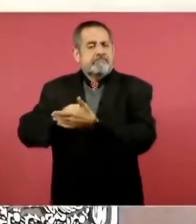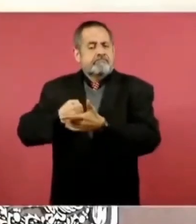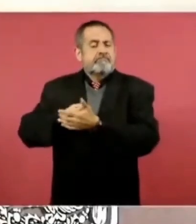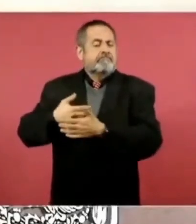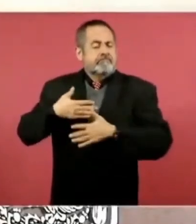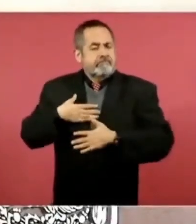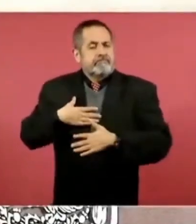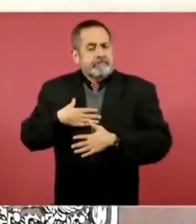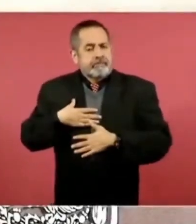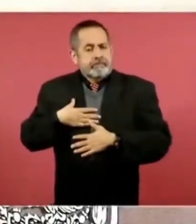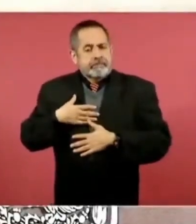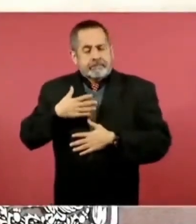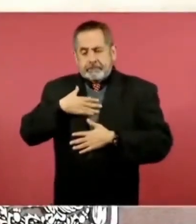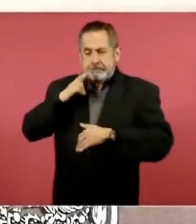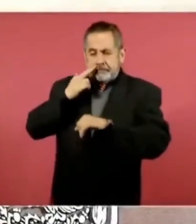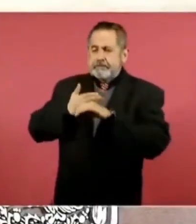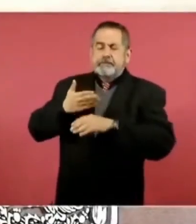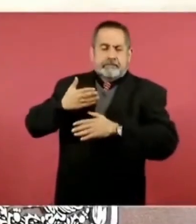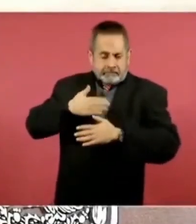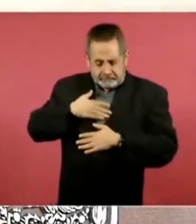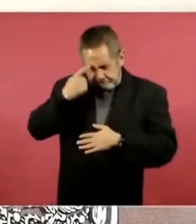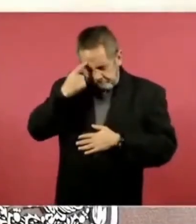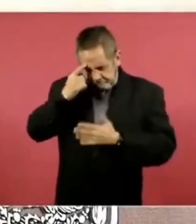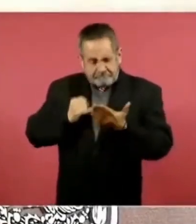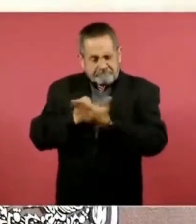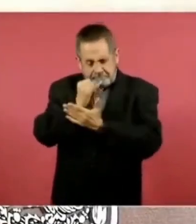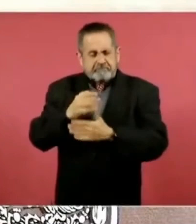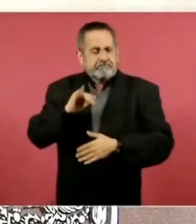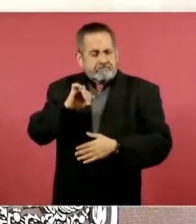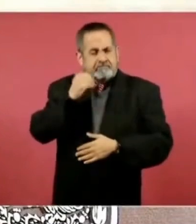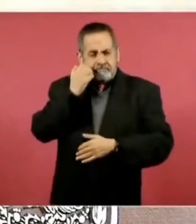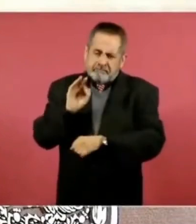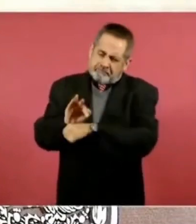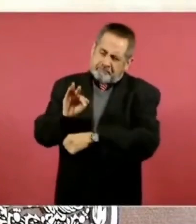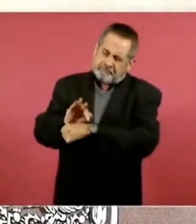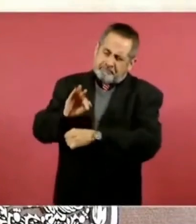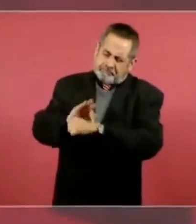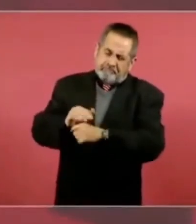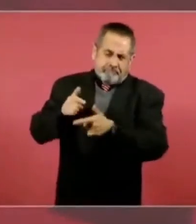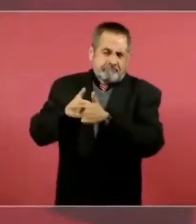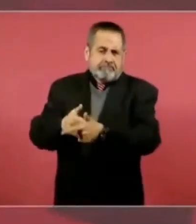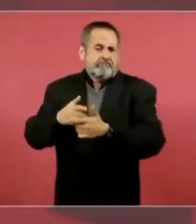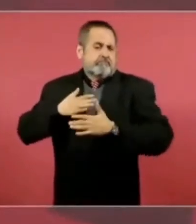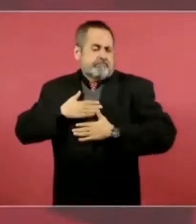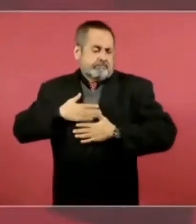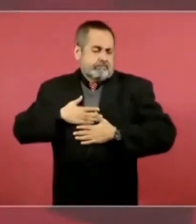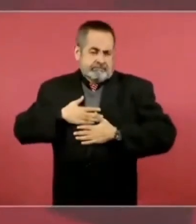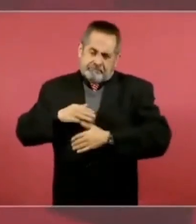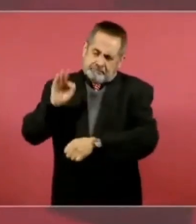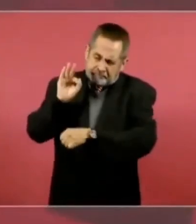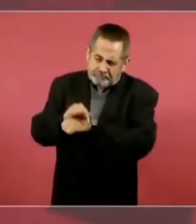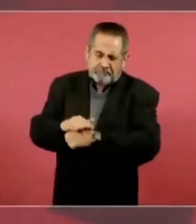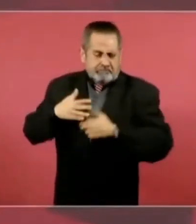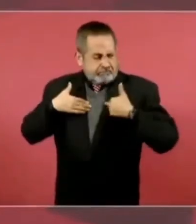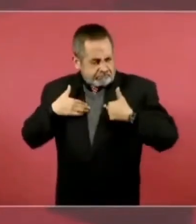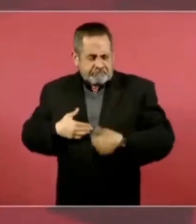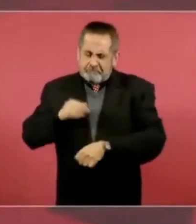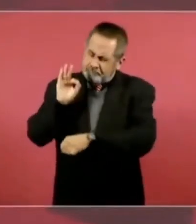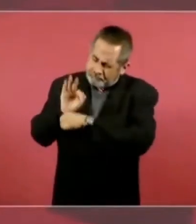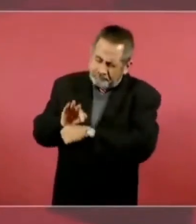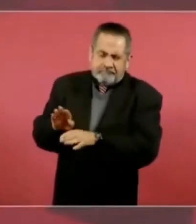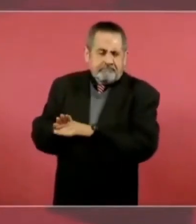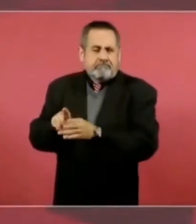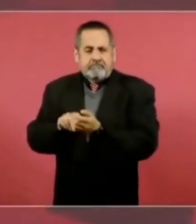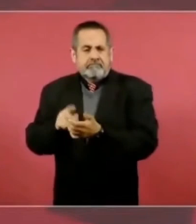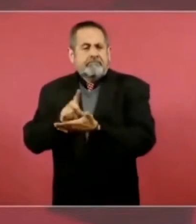grandes tareas que he decidido tomar como persona, como ser humano. Y